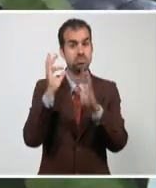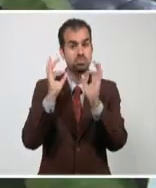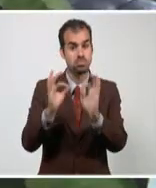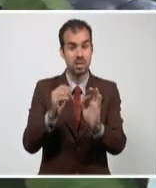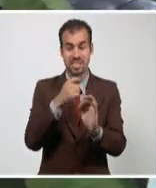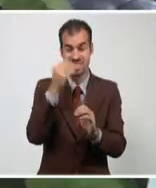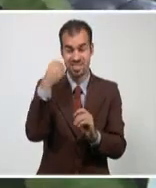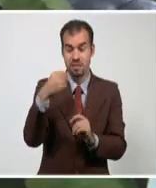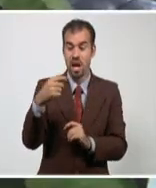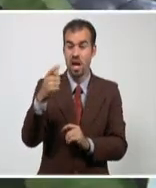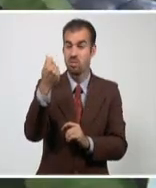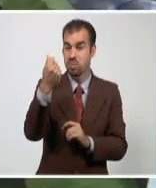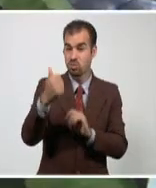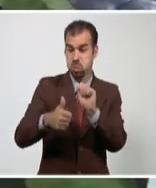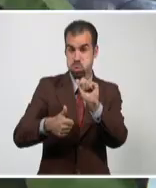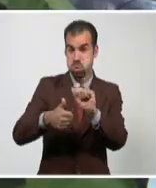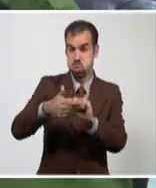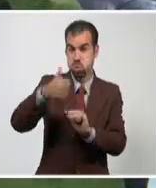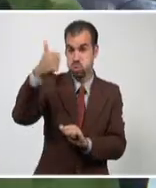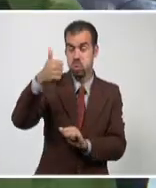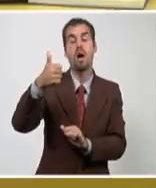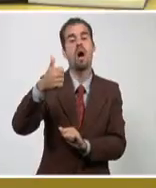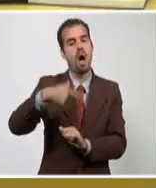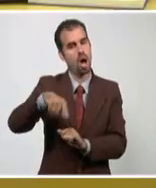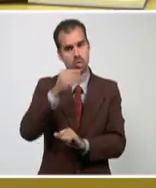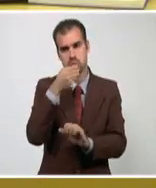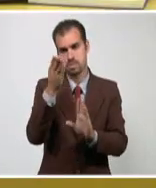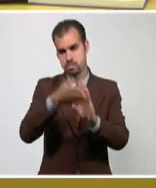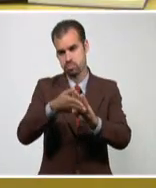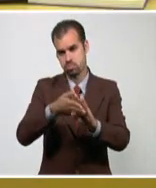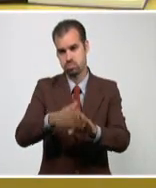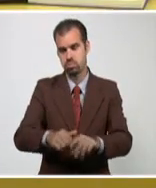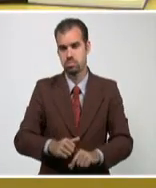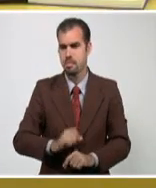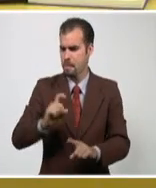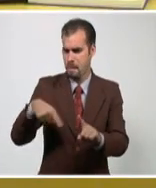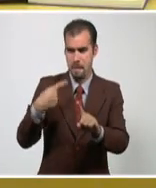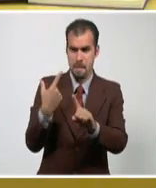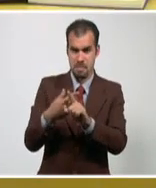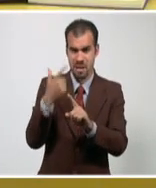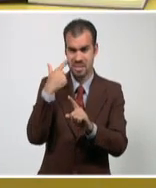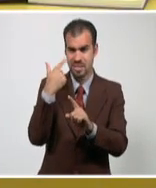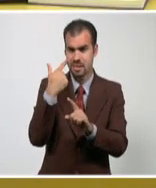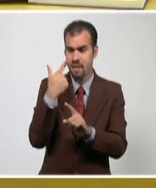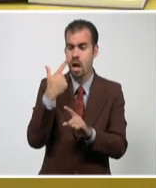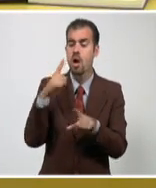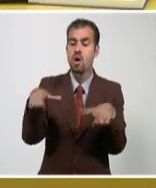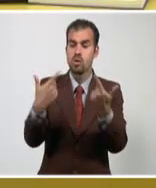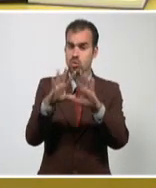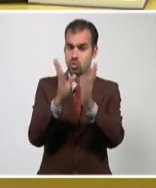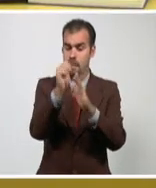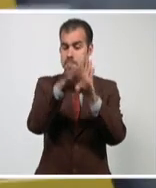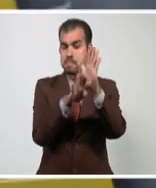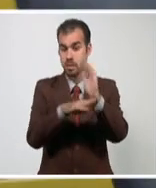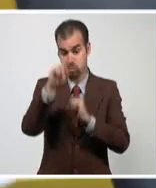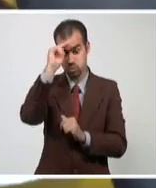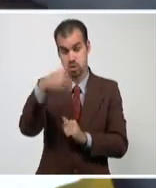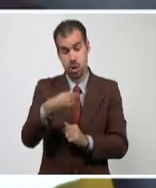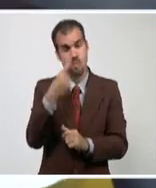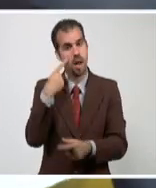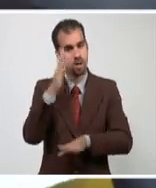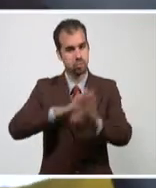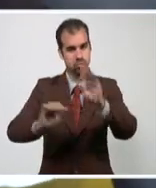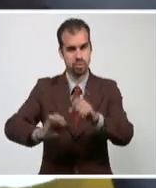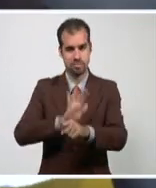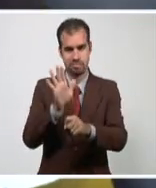precios y tarifas, así como las infracciones al cumplimiento de las medidas sanitarias para el enfrentamiento a la COVID-19.